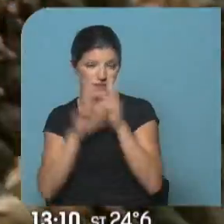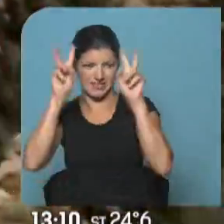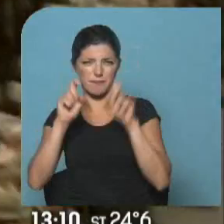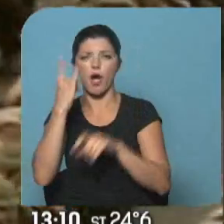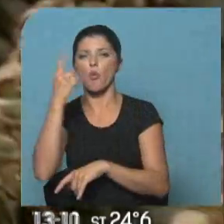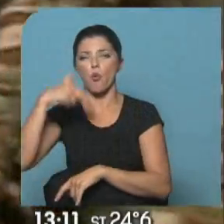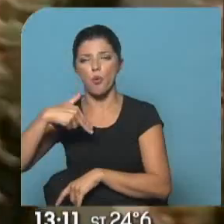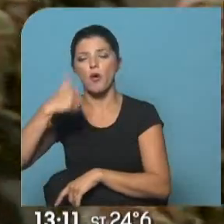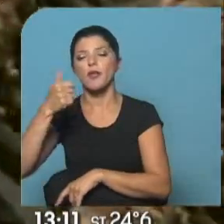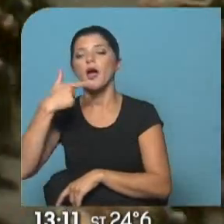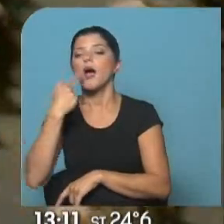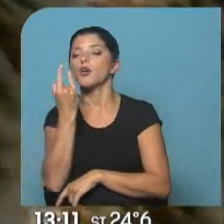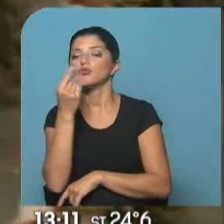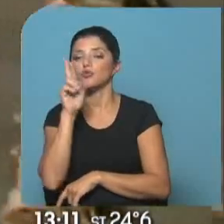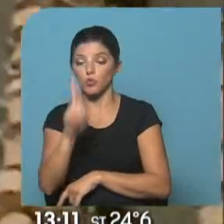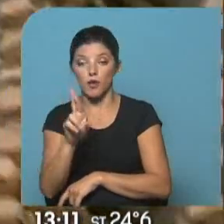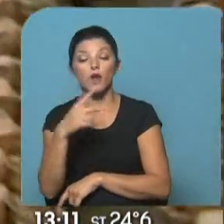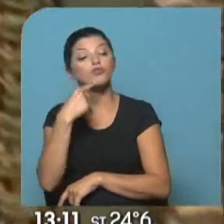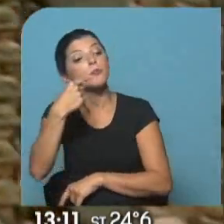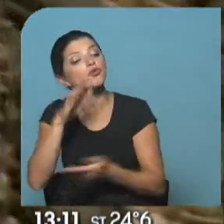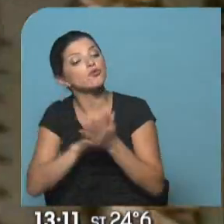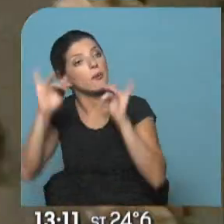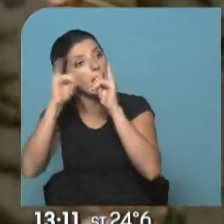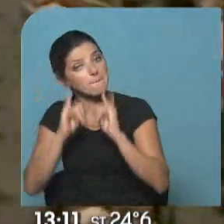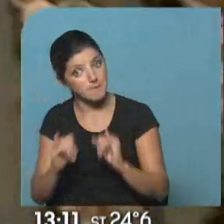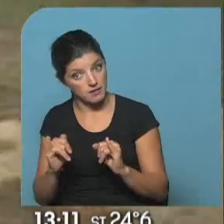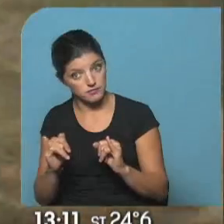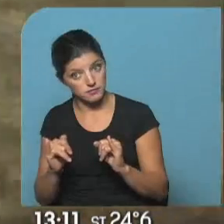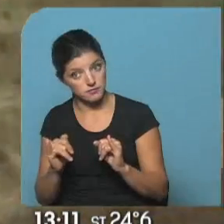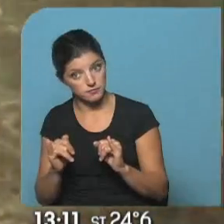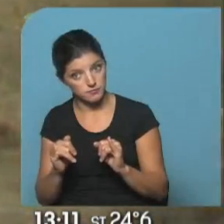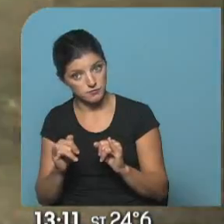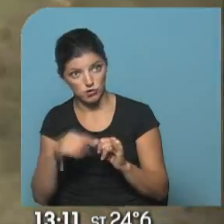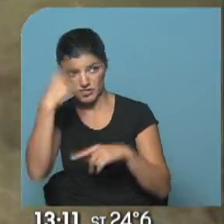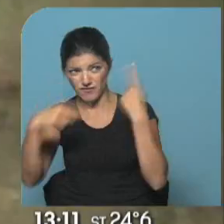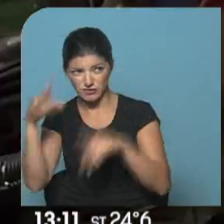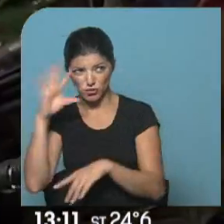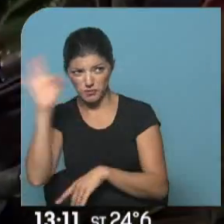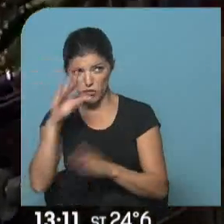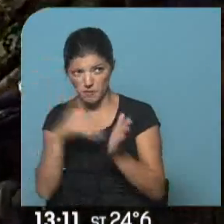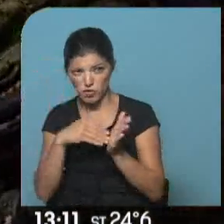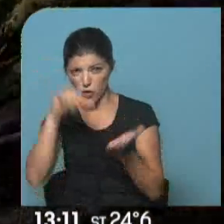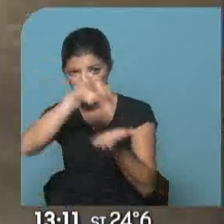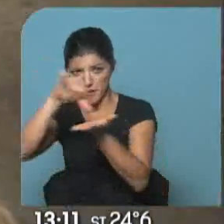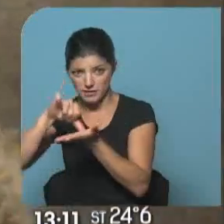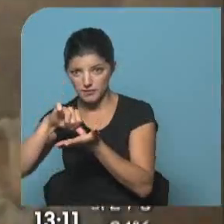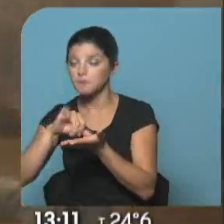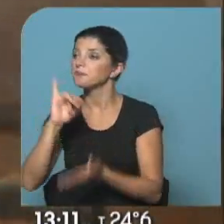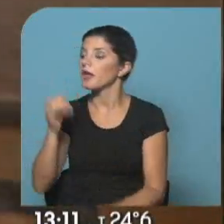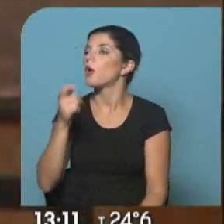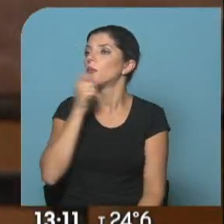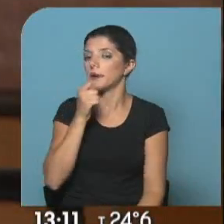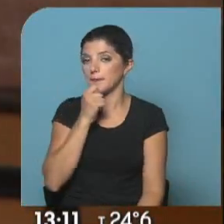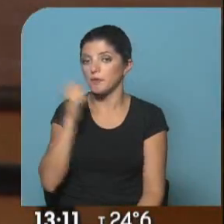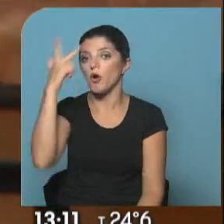por ejemplo. ¿Qué pasa con el tema de misiones de paz? Los países tienen como posiciones diferentes, ¿no? Sí, pero ha habido un proceso interesante en el caso de Haití. En